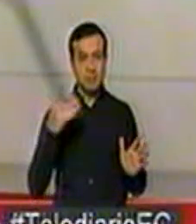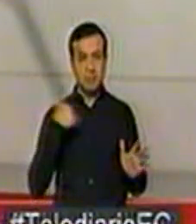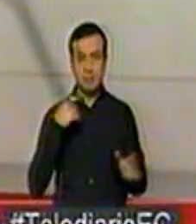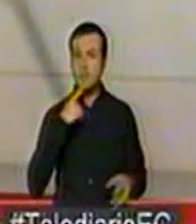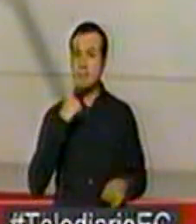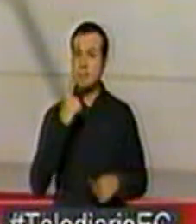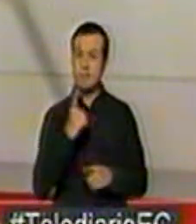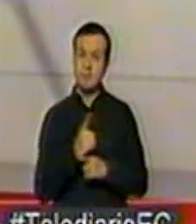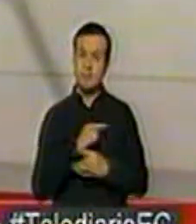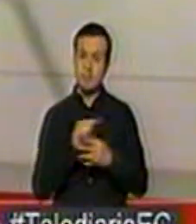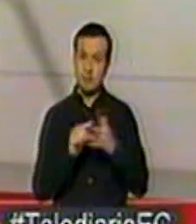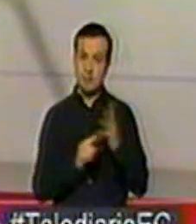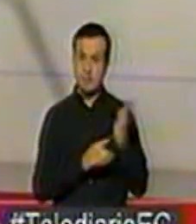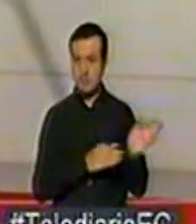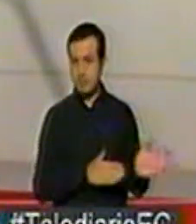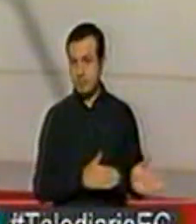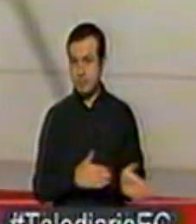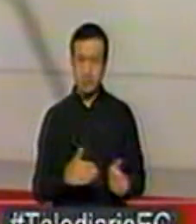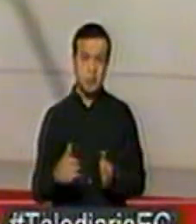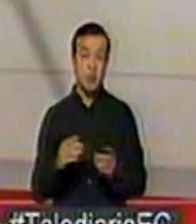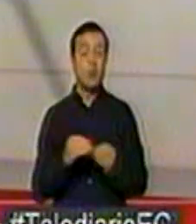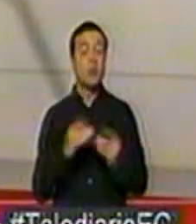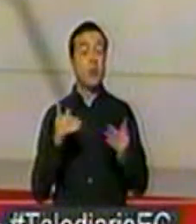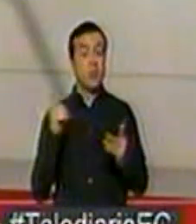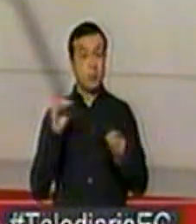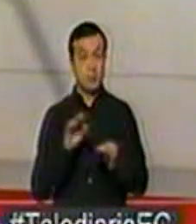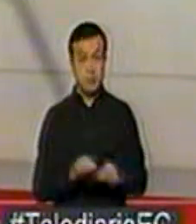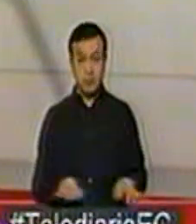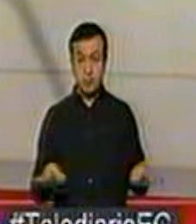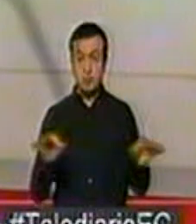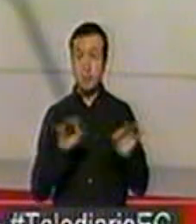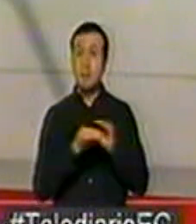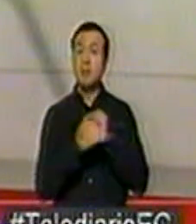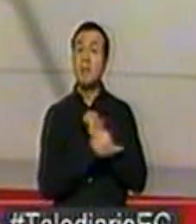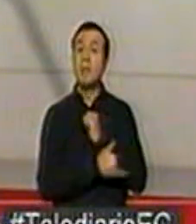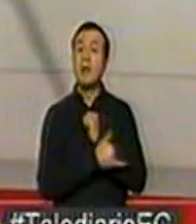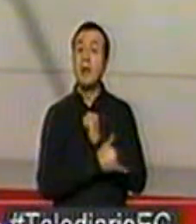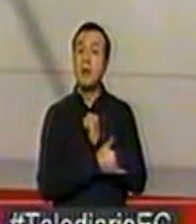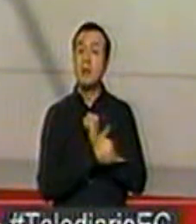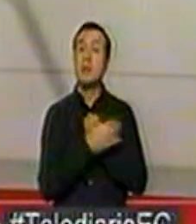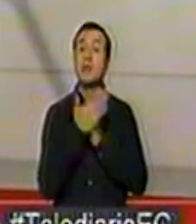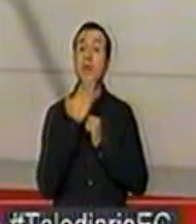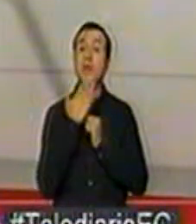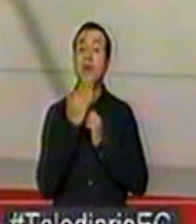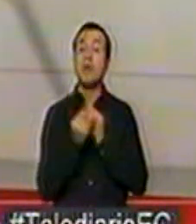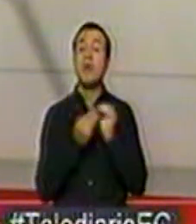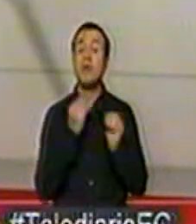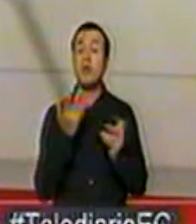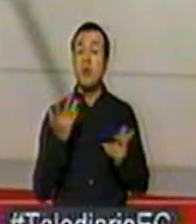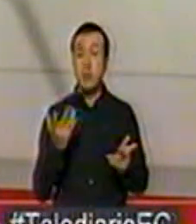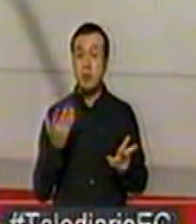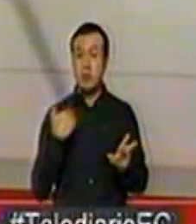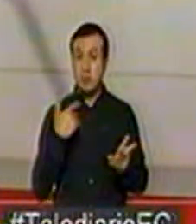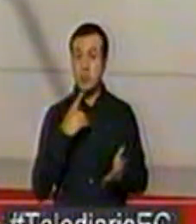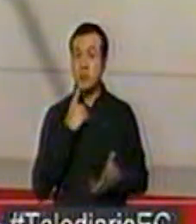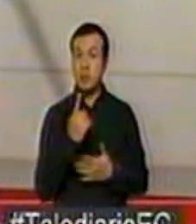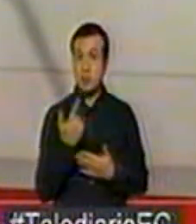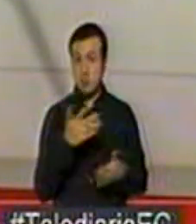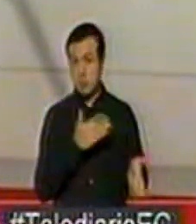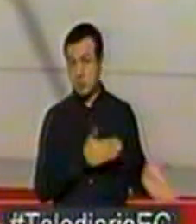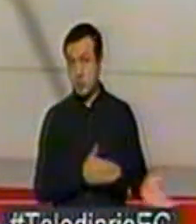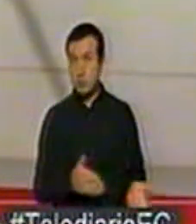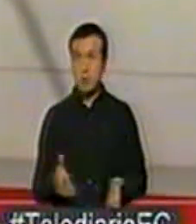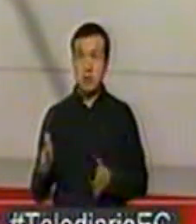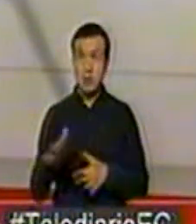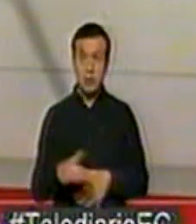están necesitando, porque es muy necesario para un país el poder regular y el poder tener una